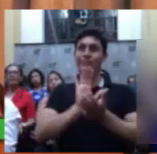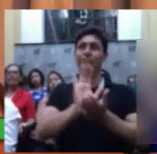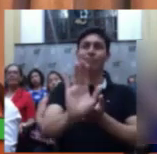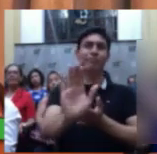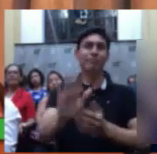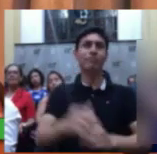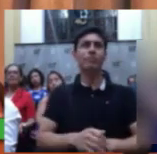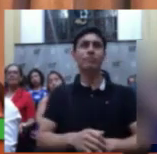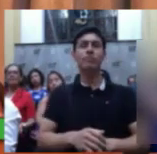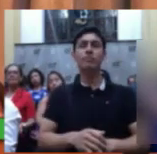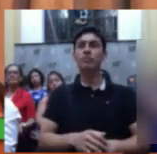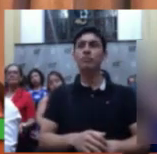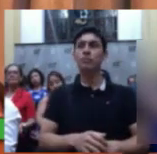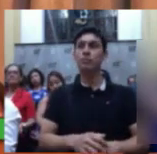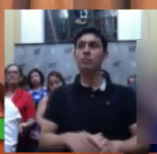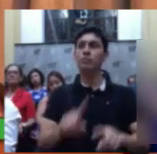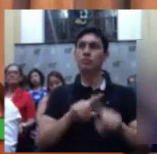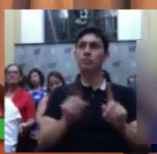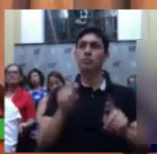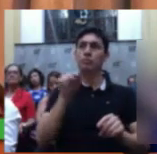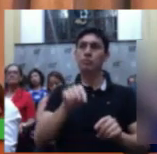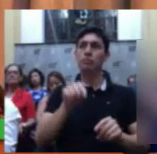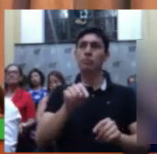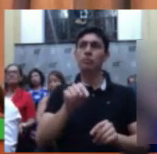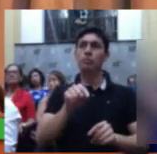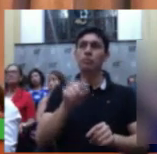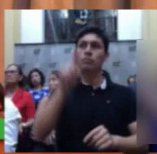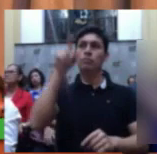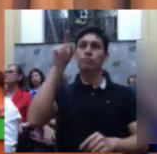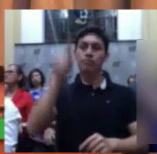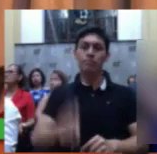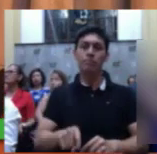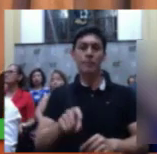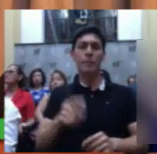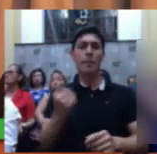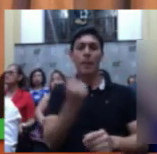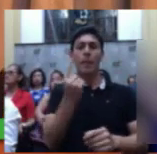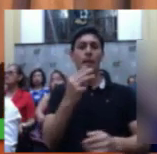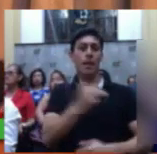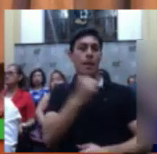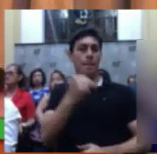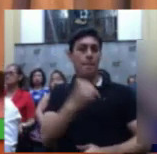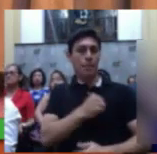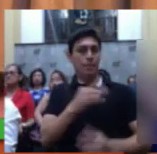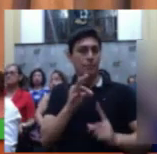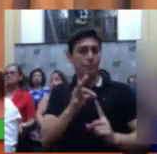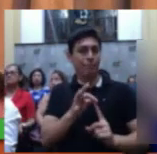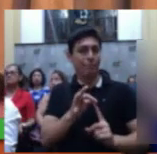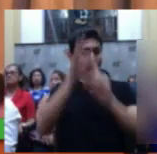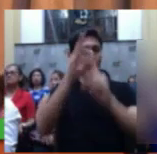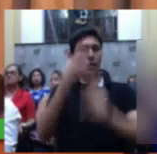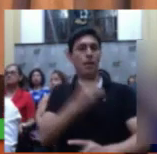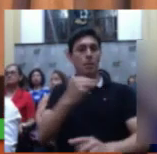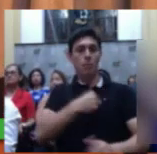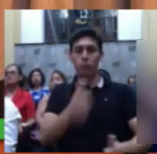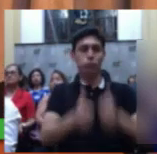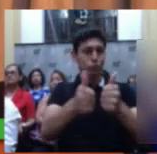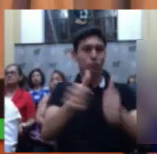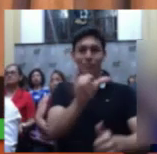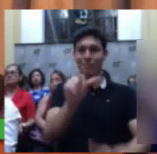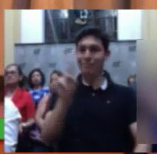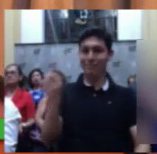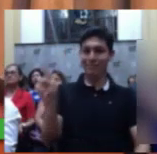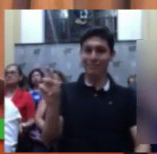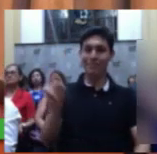o incluso para el cinismo, pero se requiere tener un alma especial, un alma buena como la suya, para convertir esa